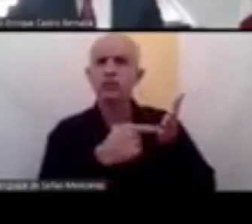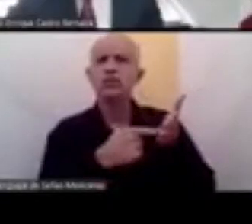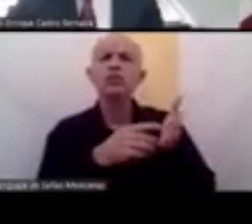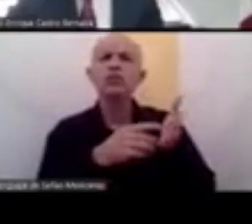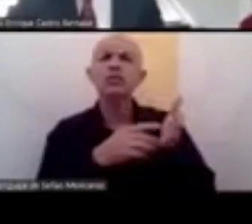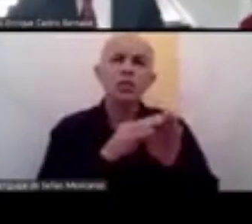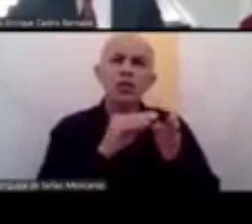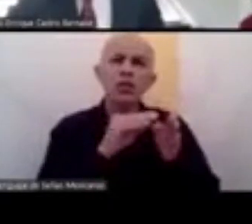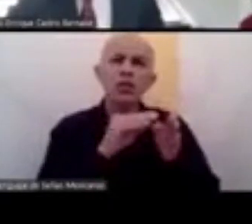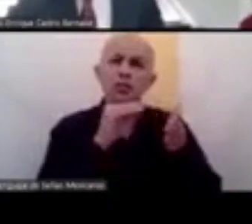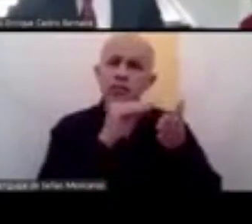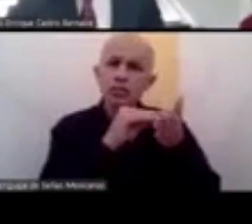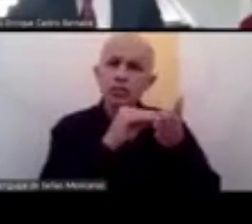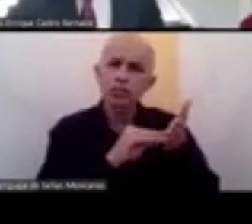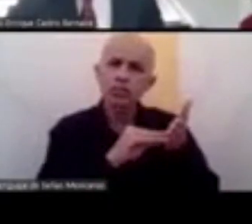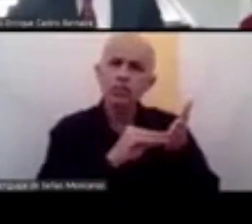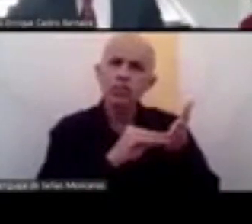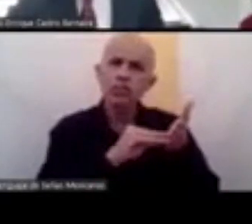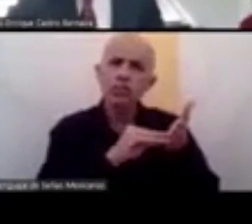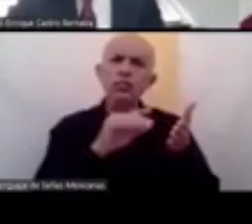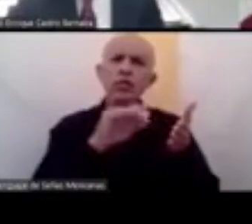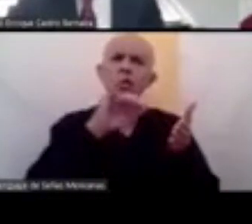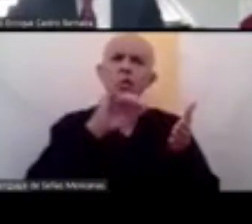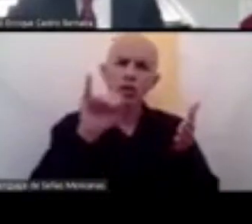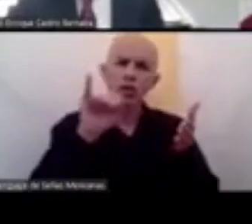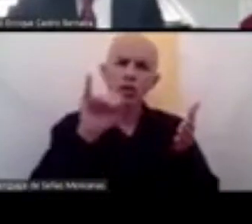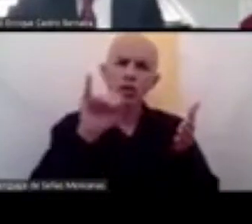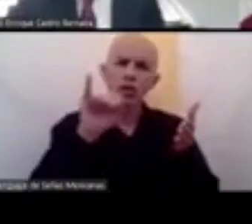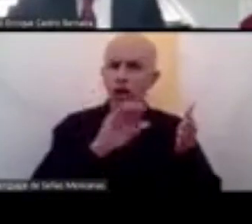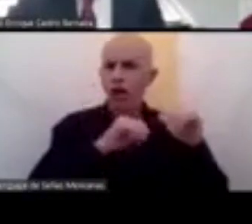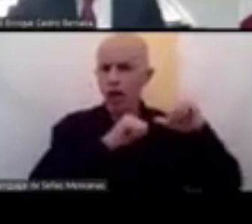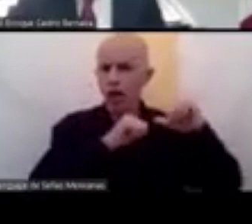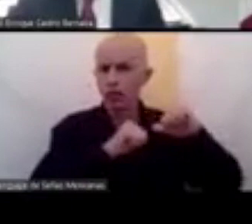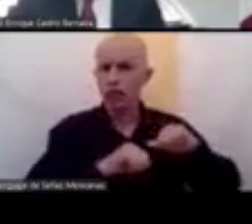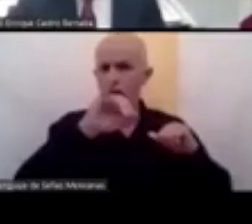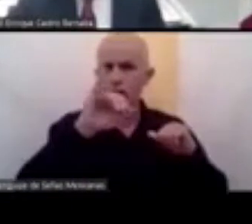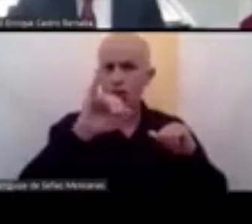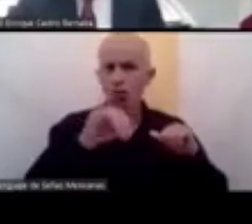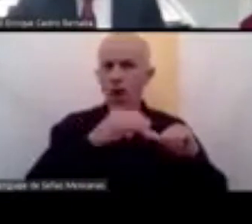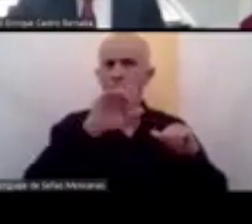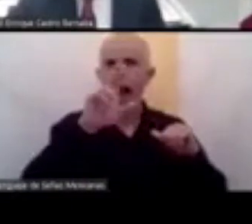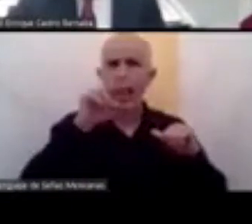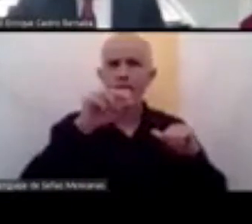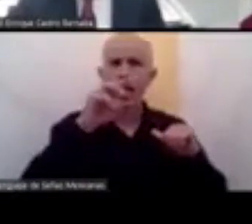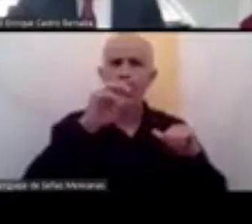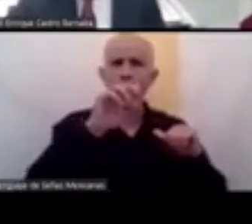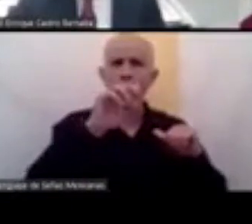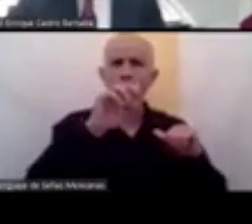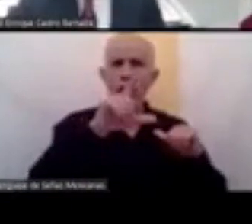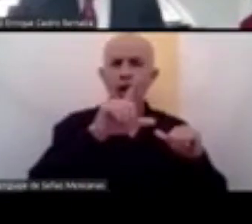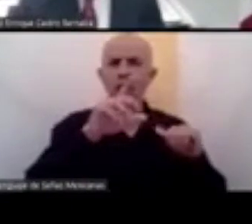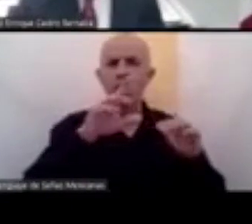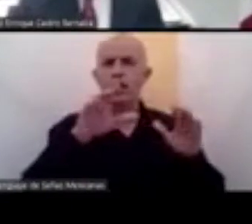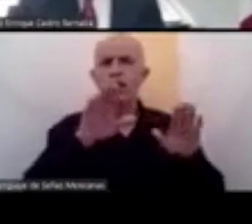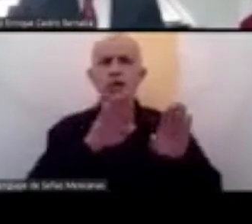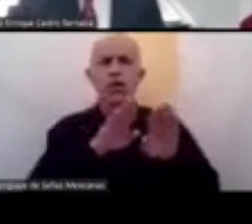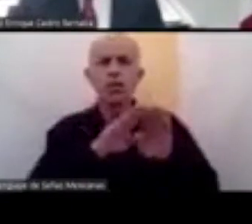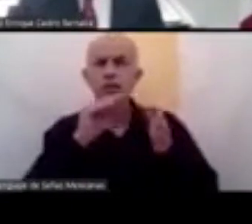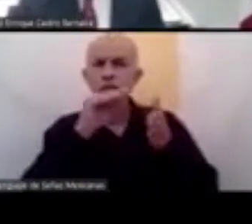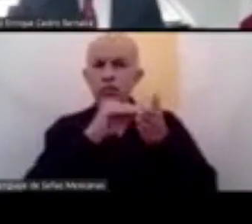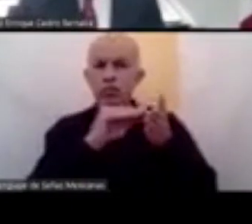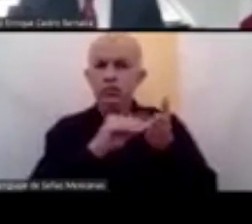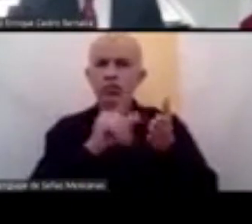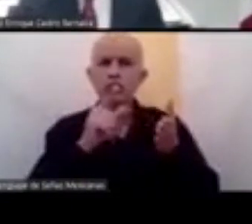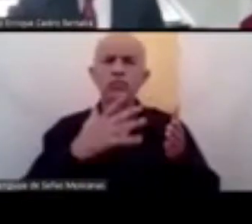este miércoles el consejo general del organismo público local electoral celebró la sesión solemne virtual de instalación del